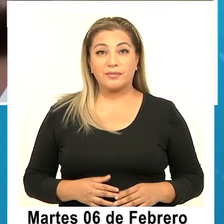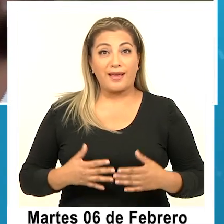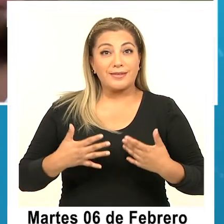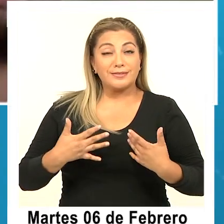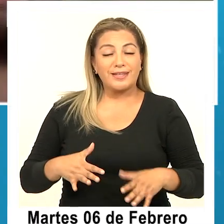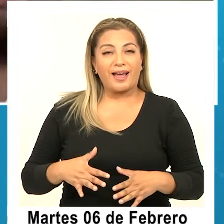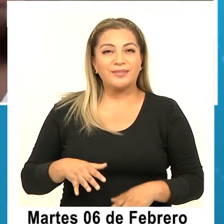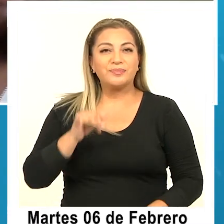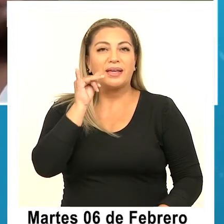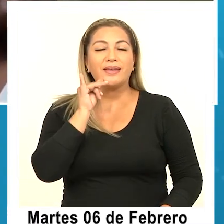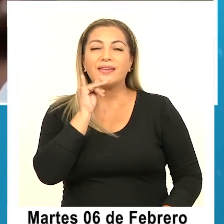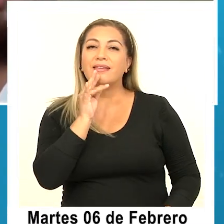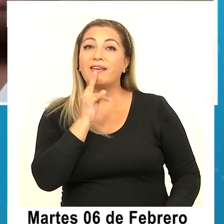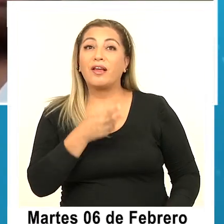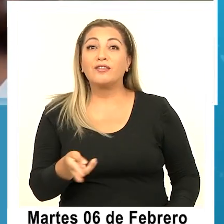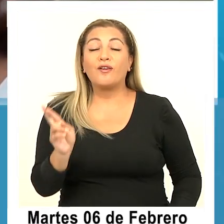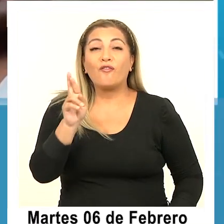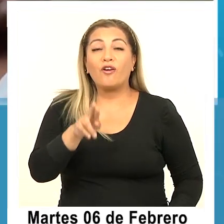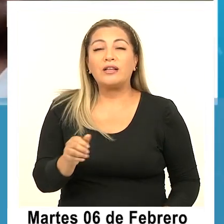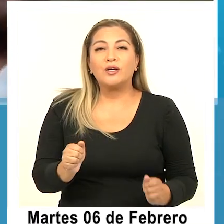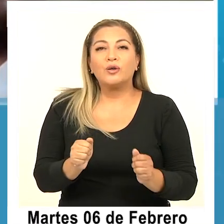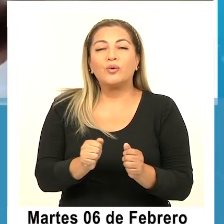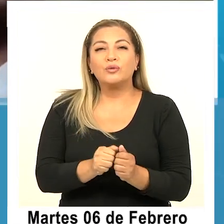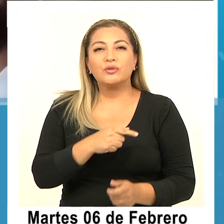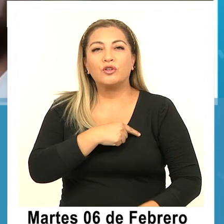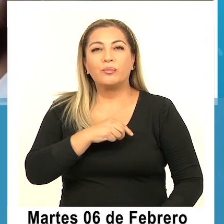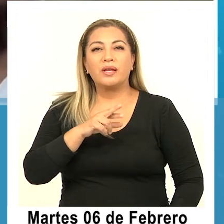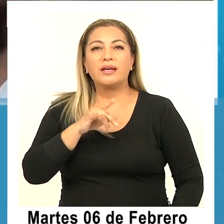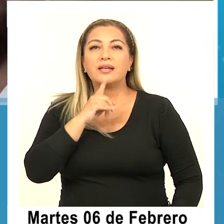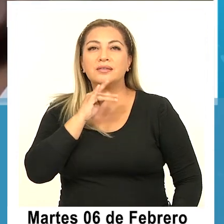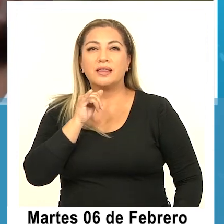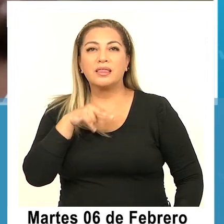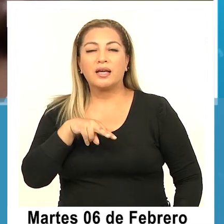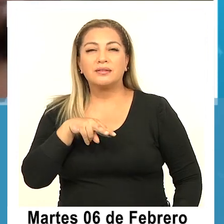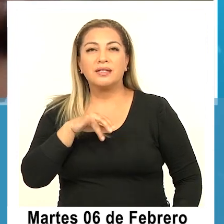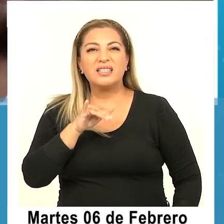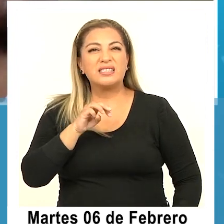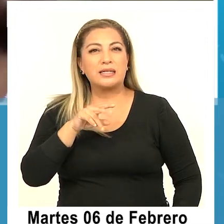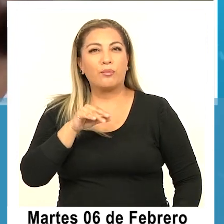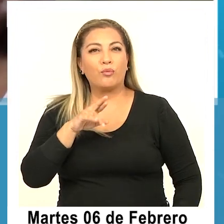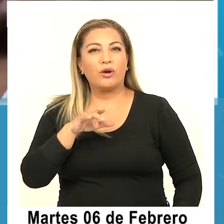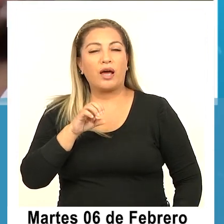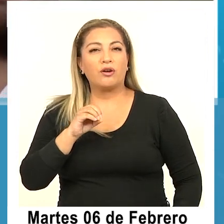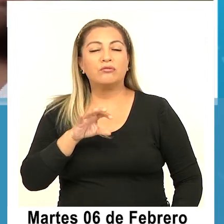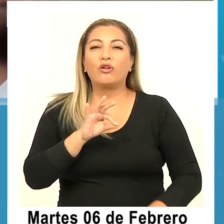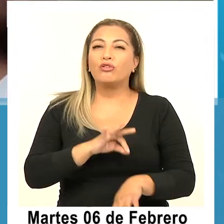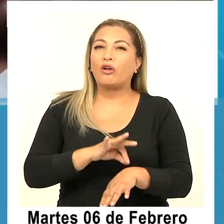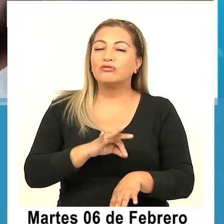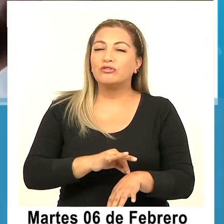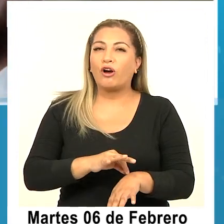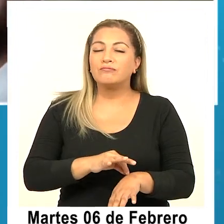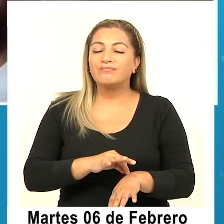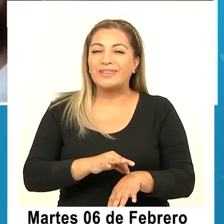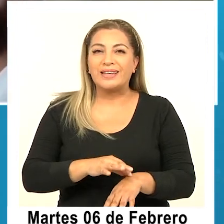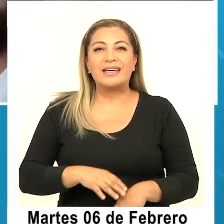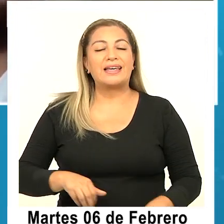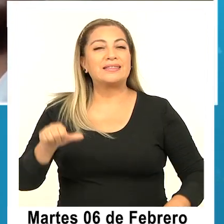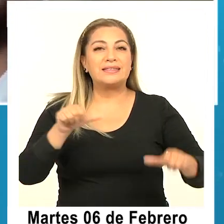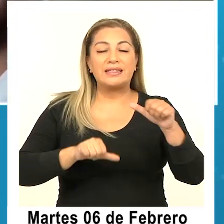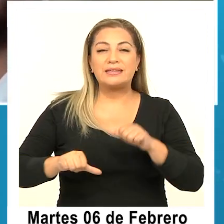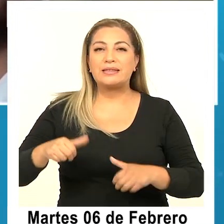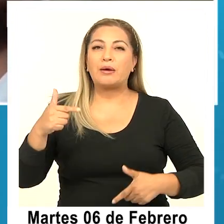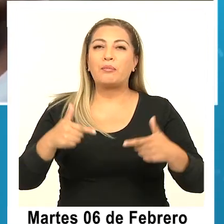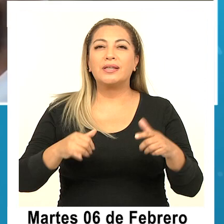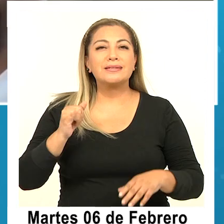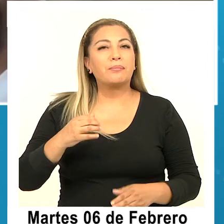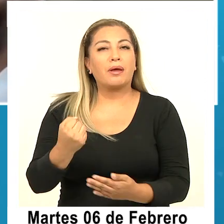Bien, ya estamos en Iquique Televisión junto a Cristian Zamorano, doctor en ciencias políticas que siempre está colaborándonos.